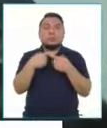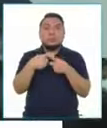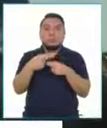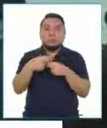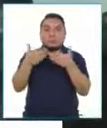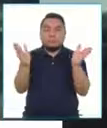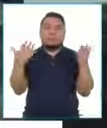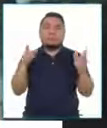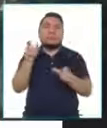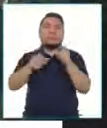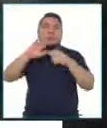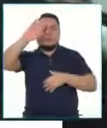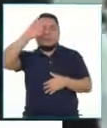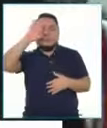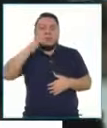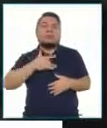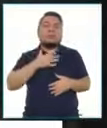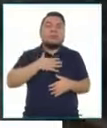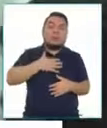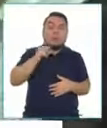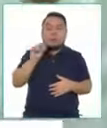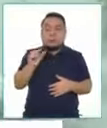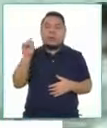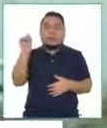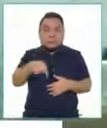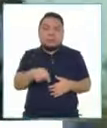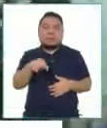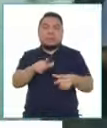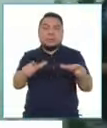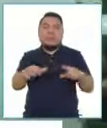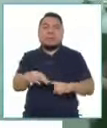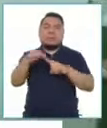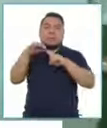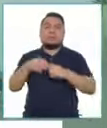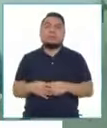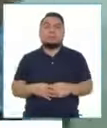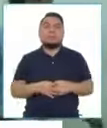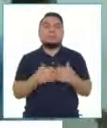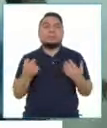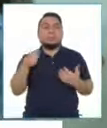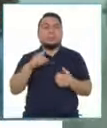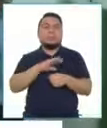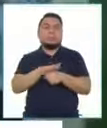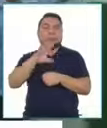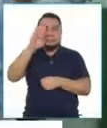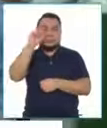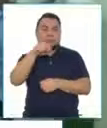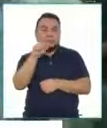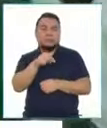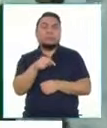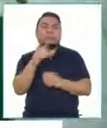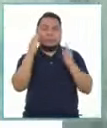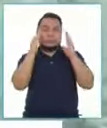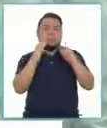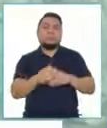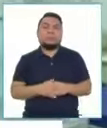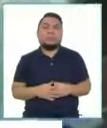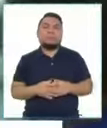que lo requieran, pacientes exclusivos que hayan dado positivo al COVID-19,